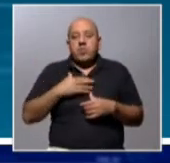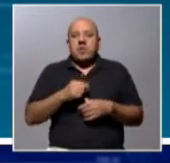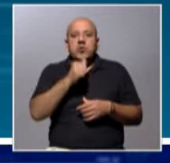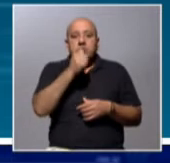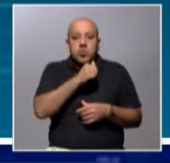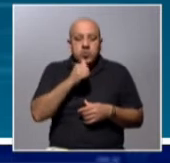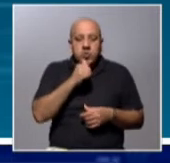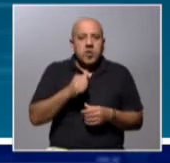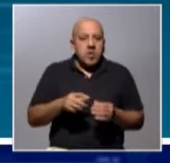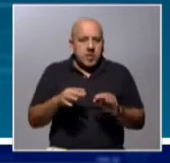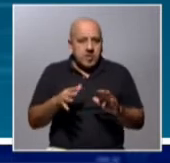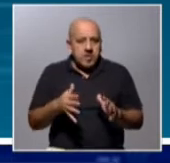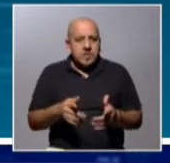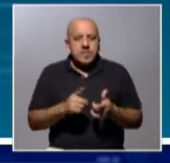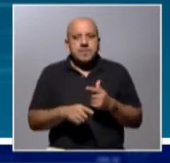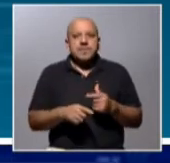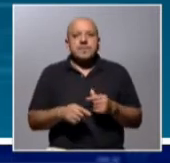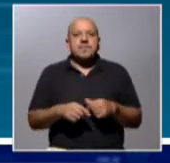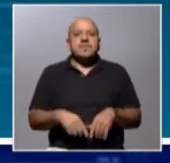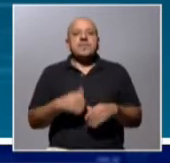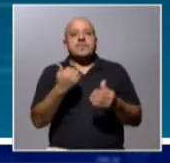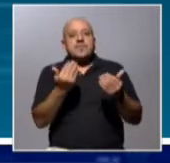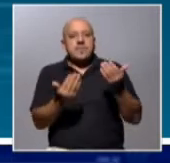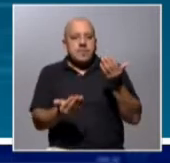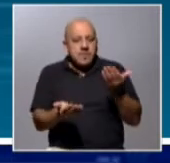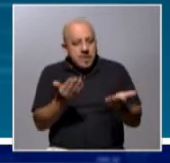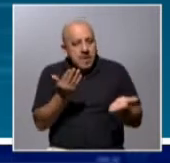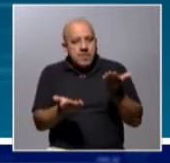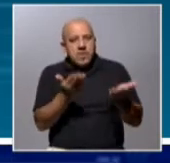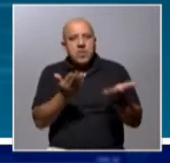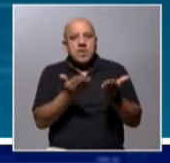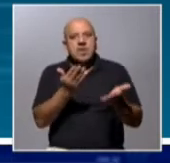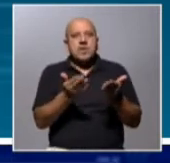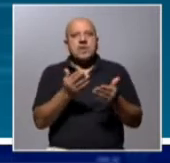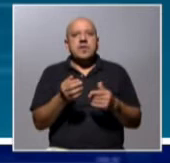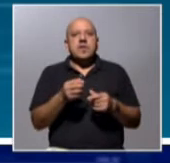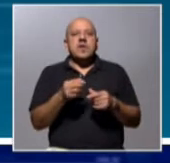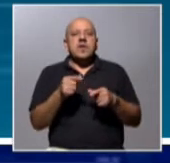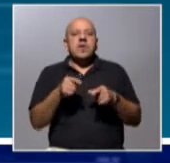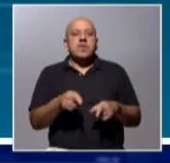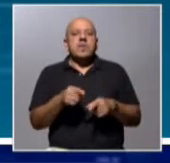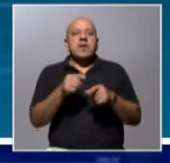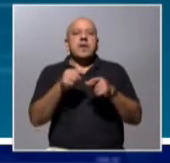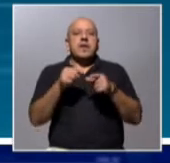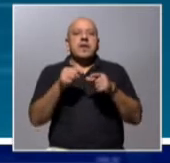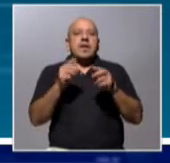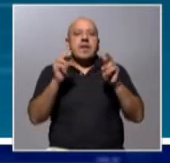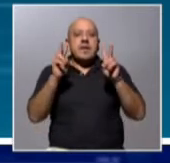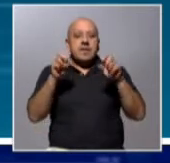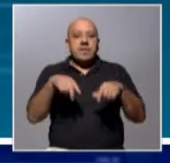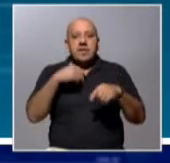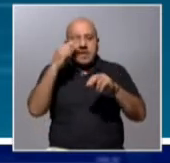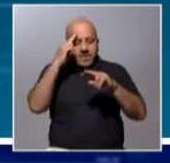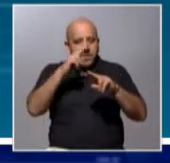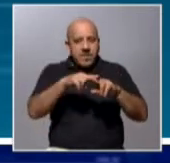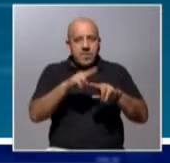que entra en juego, que es cuando uno empieza a evaluar que no tiene la capacidad suficiente para afrontar esta situación y que si en el caso de enfermar o en el